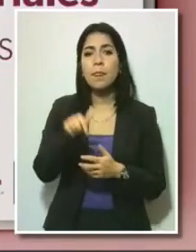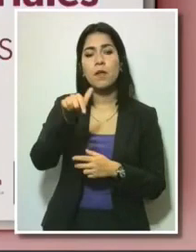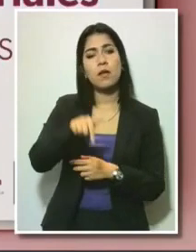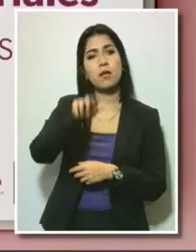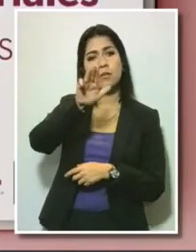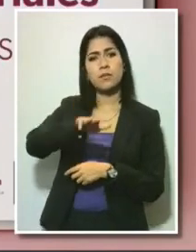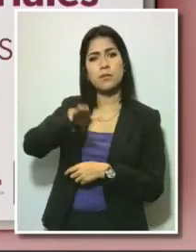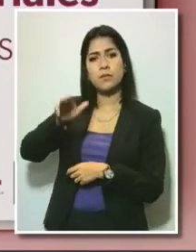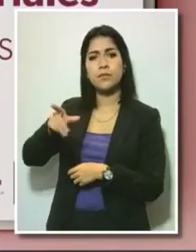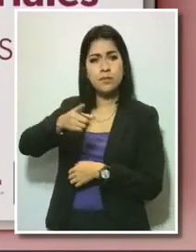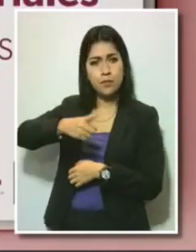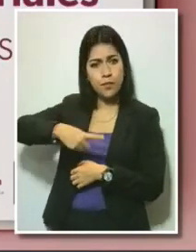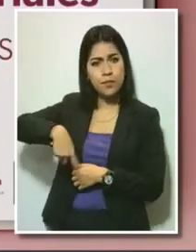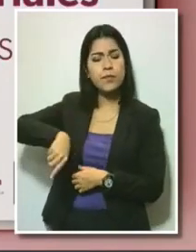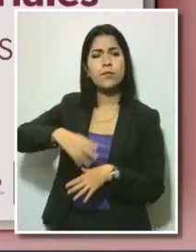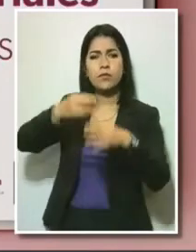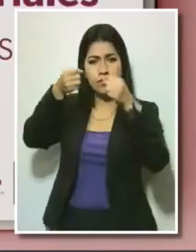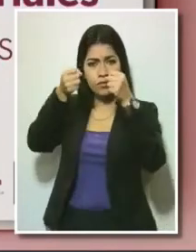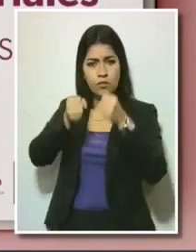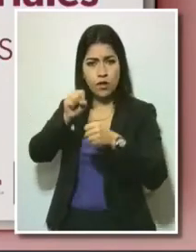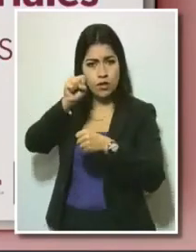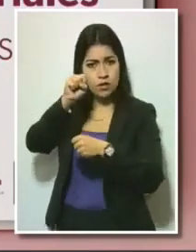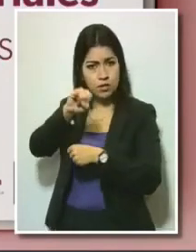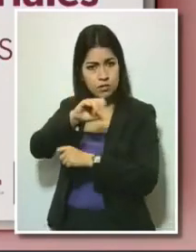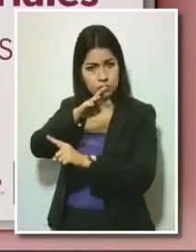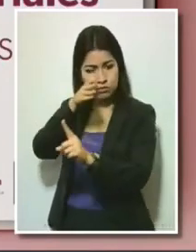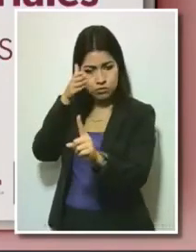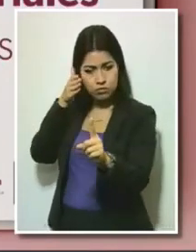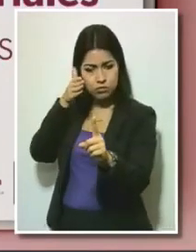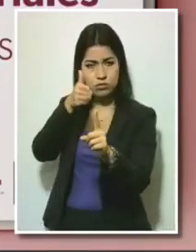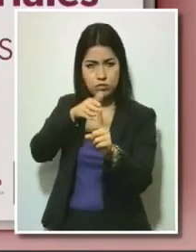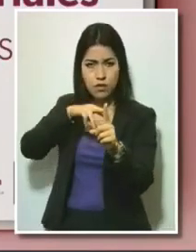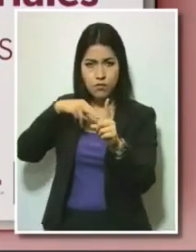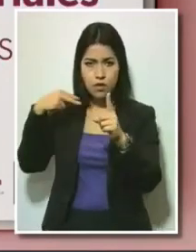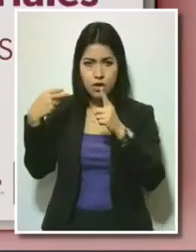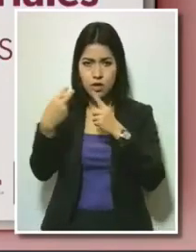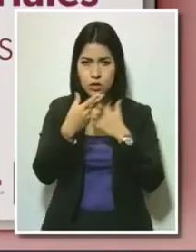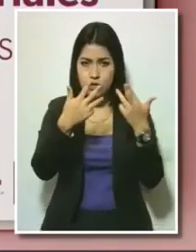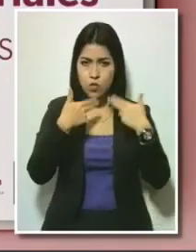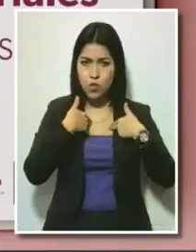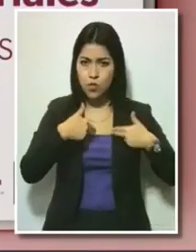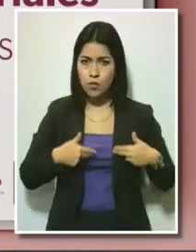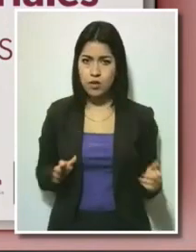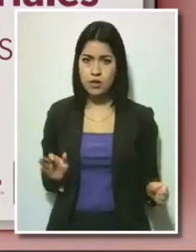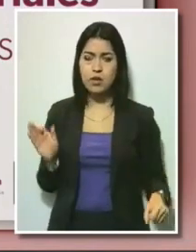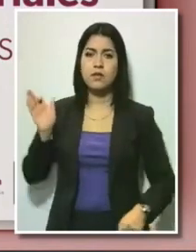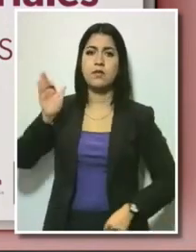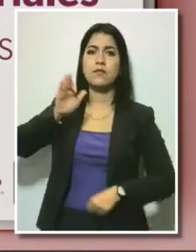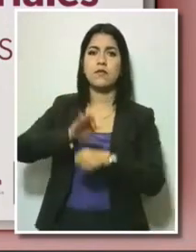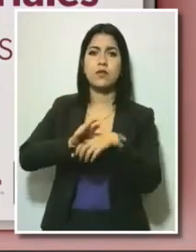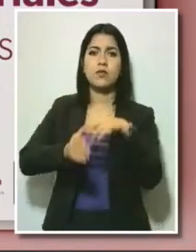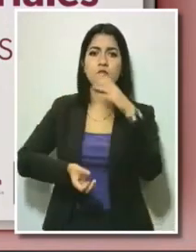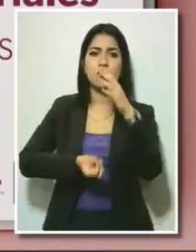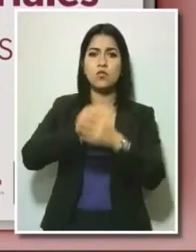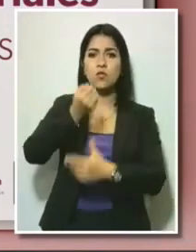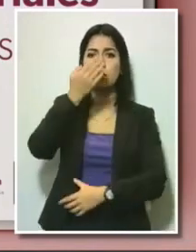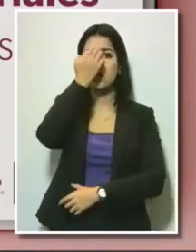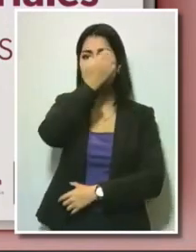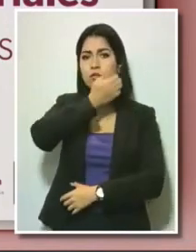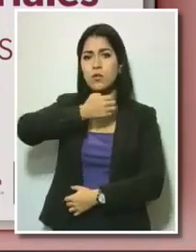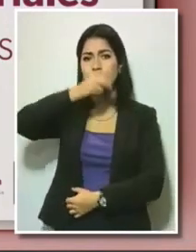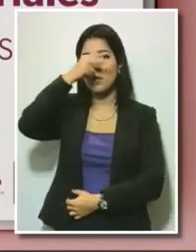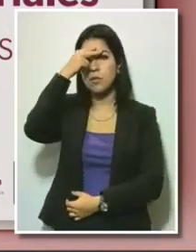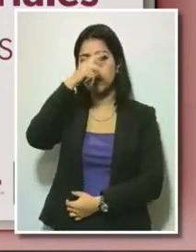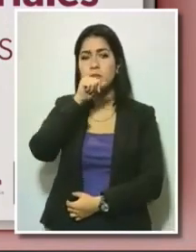estamos también convencidos de esta perspectiva humanista que se integra en la visión de la nueva escuela mexicana y sus